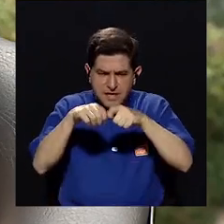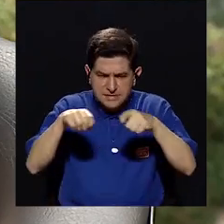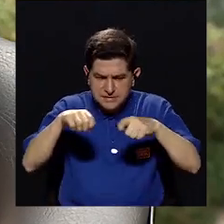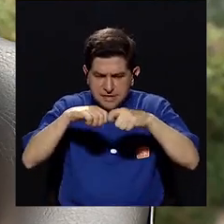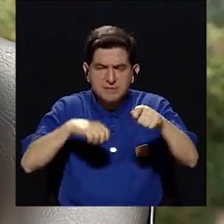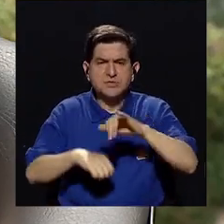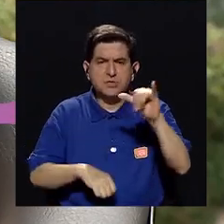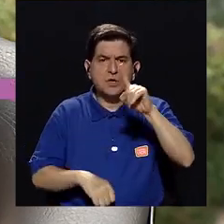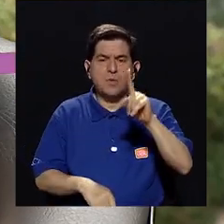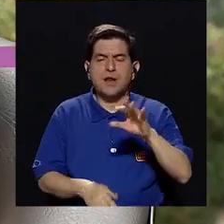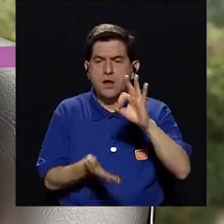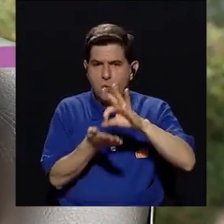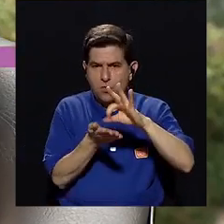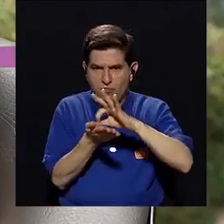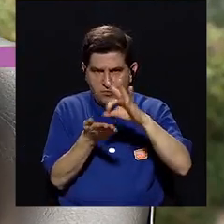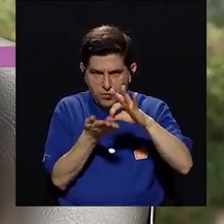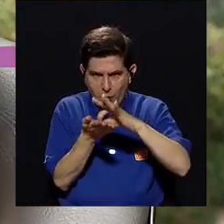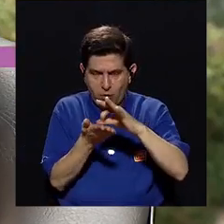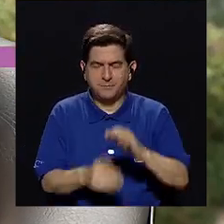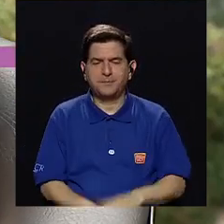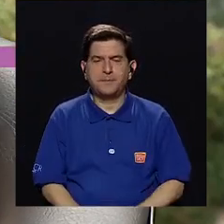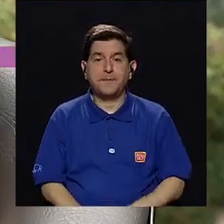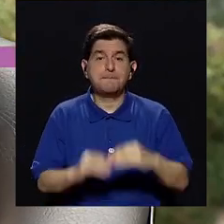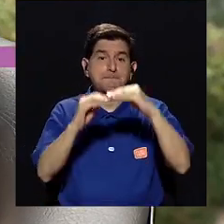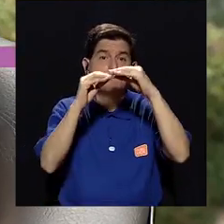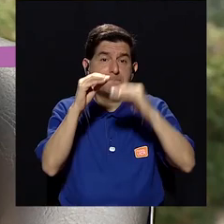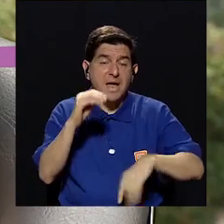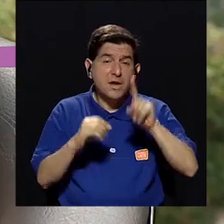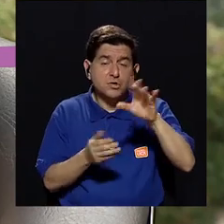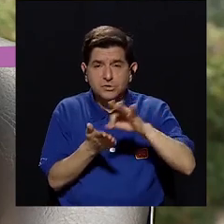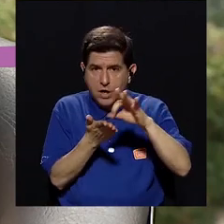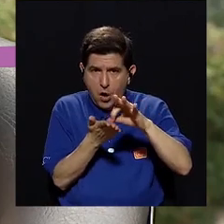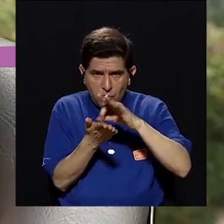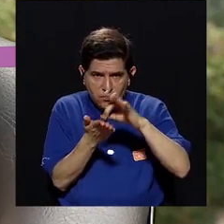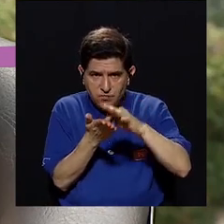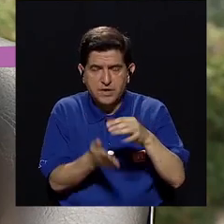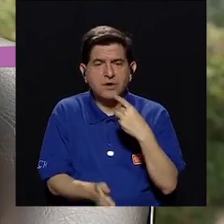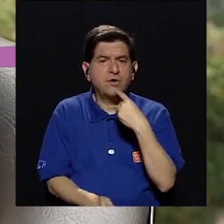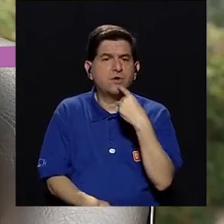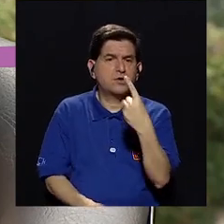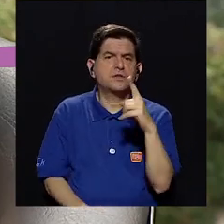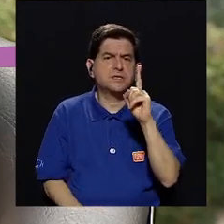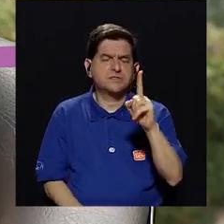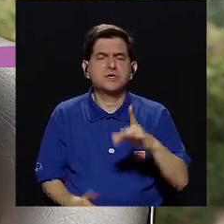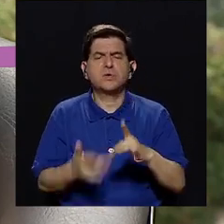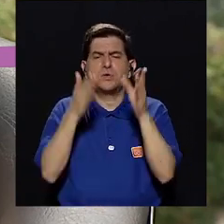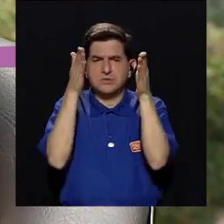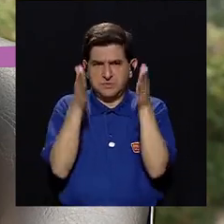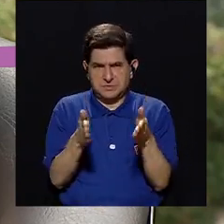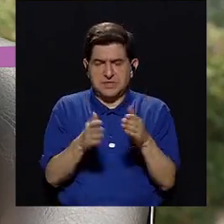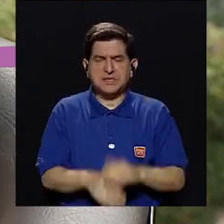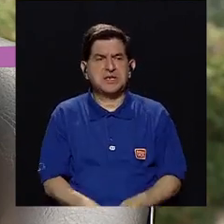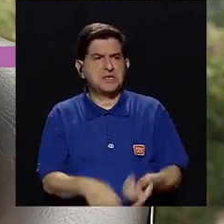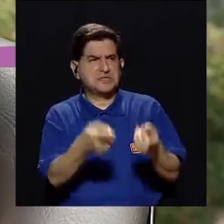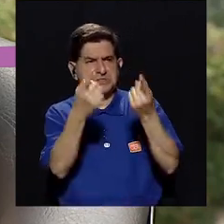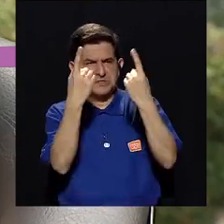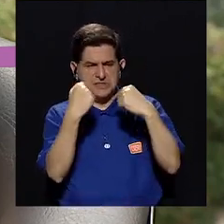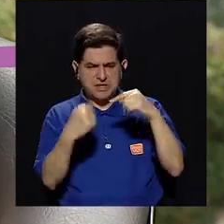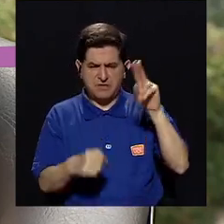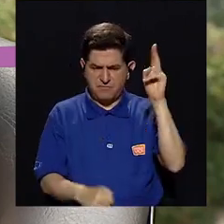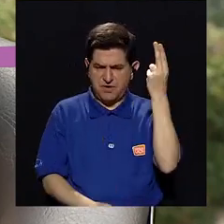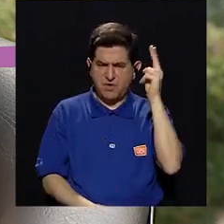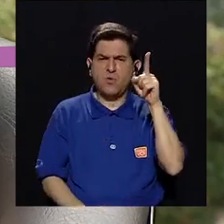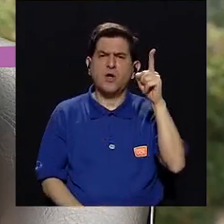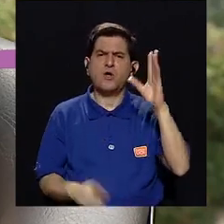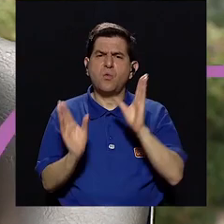frijolito cuando son menores que un frijolito nos decía un especialista de vino deterioro